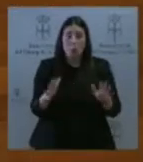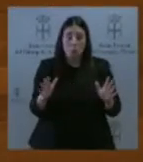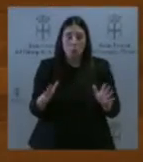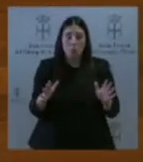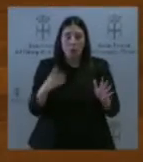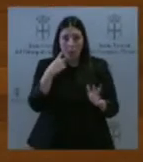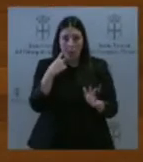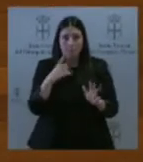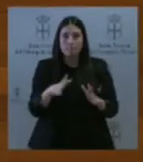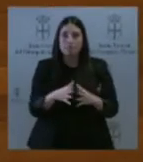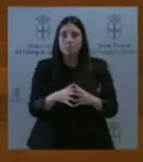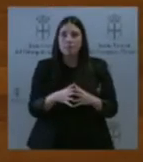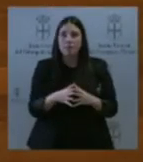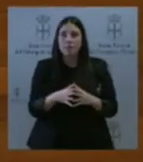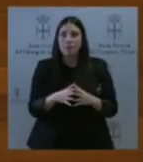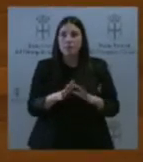Gracias, presidente.